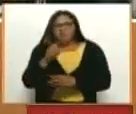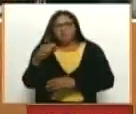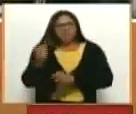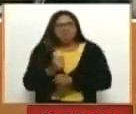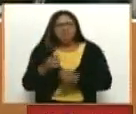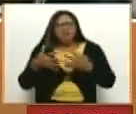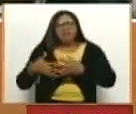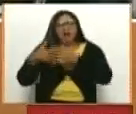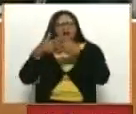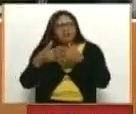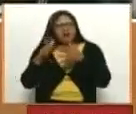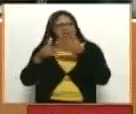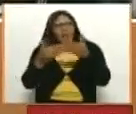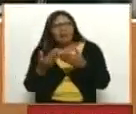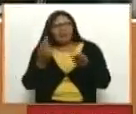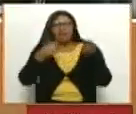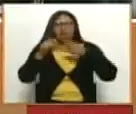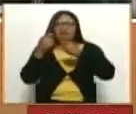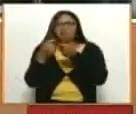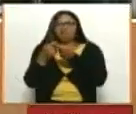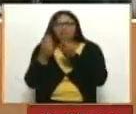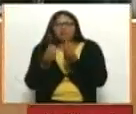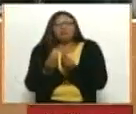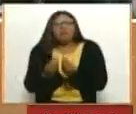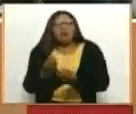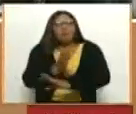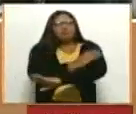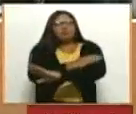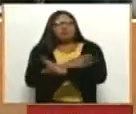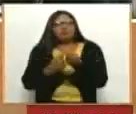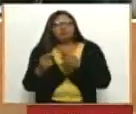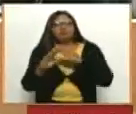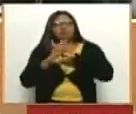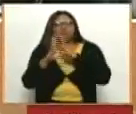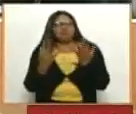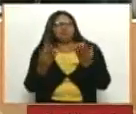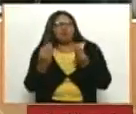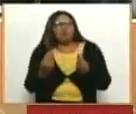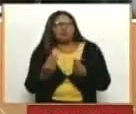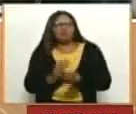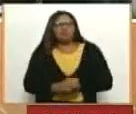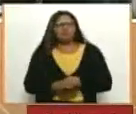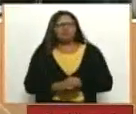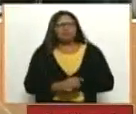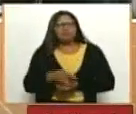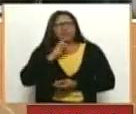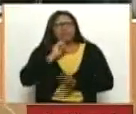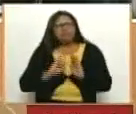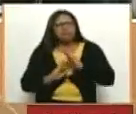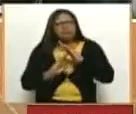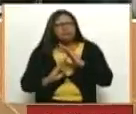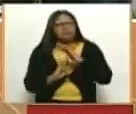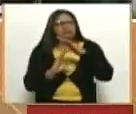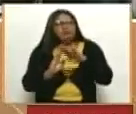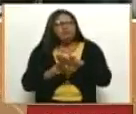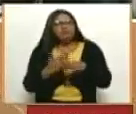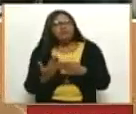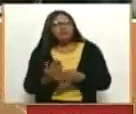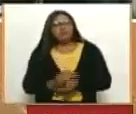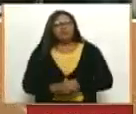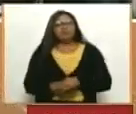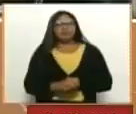y una negociación con la oposición para negociar sanciones sencillamente iba a ser infructuosa porque